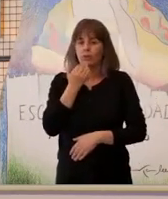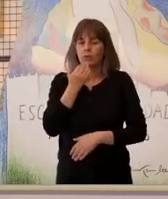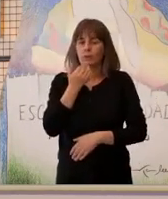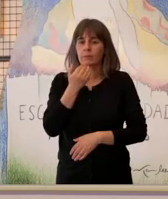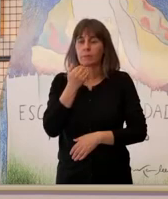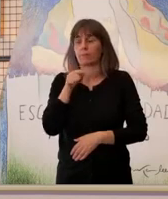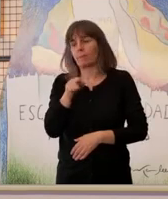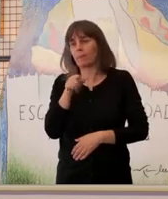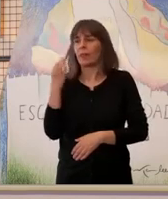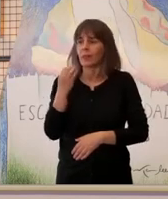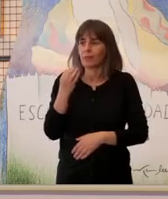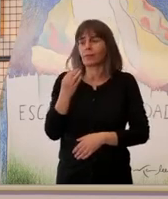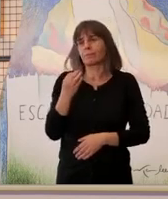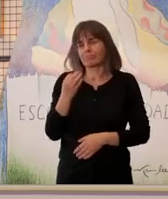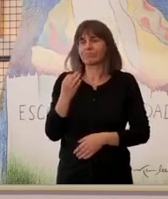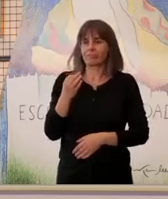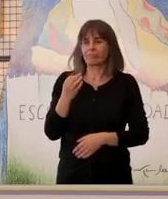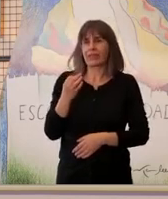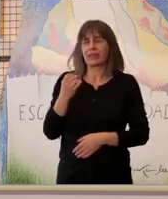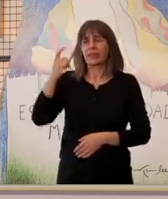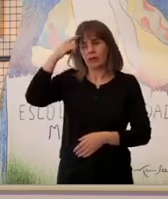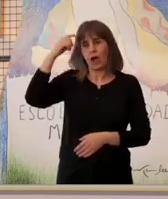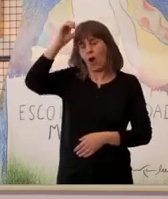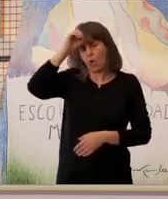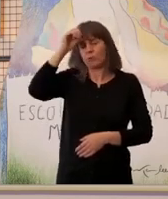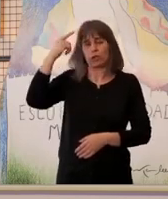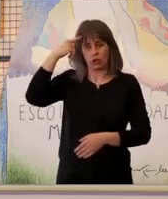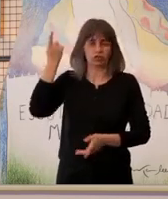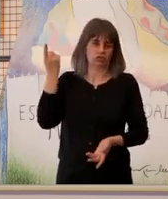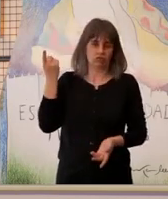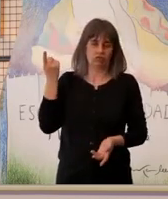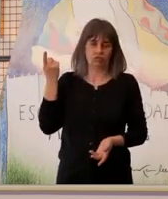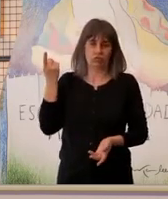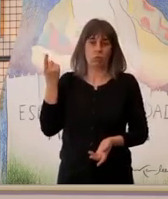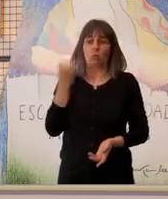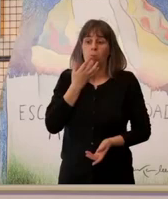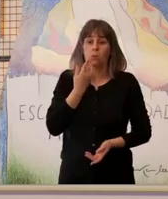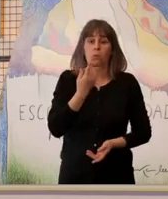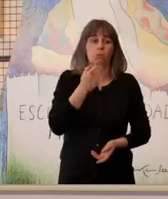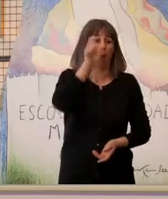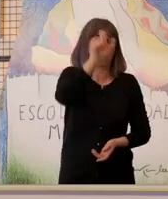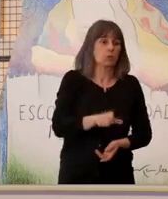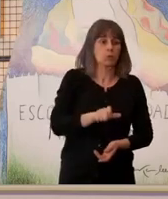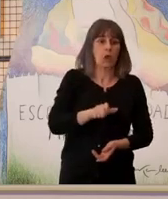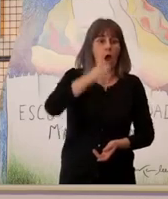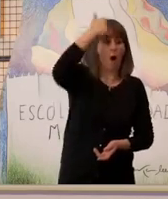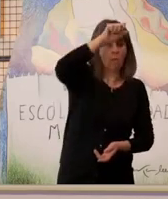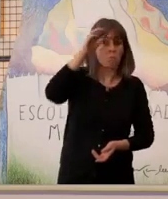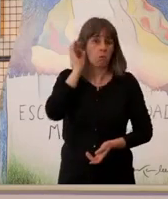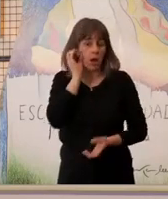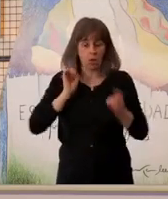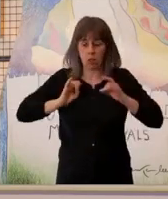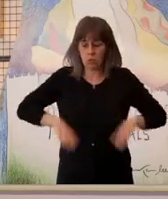ahí hay que tener criterios a mí que salgan desnudos y salen desnudos de hombre y de mujer pues bueno